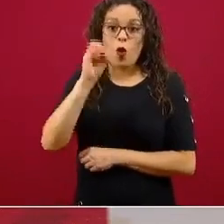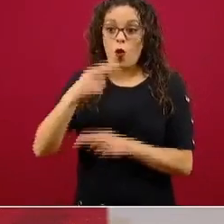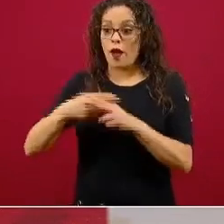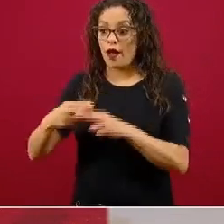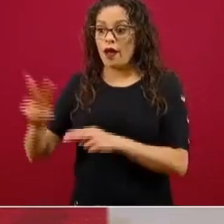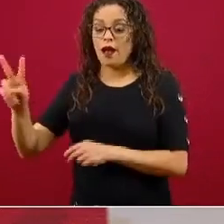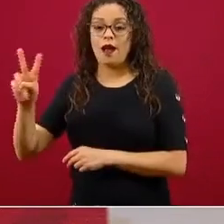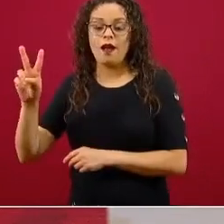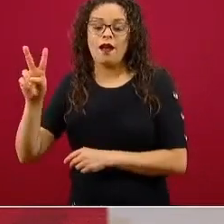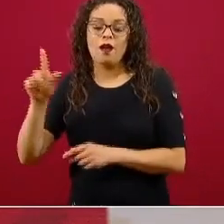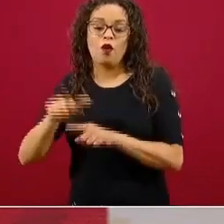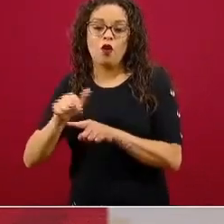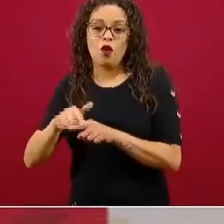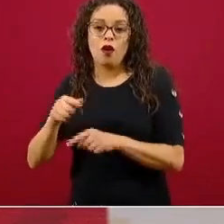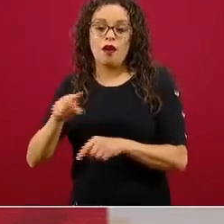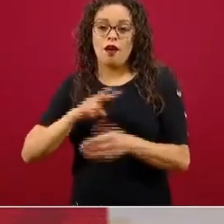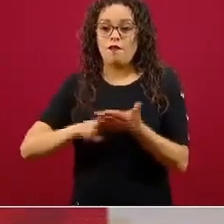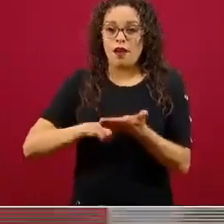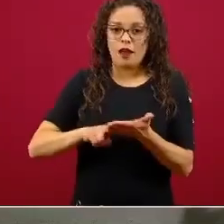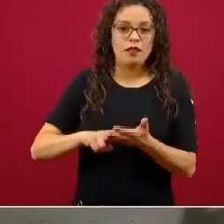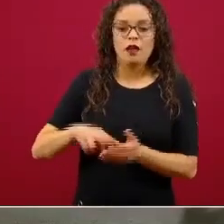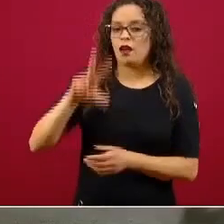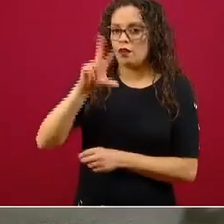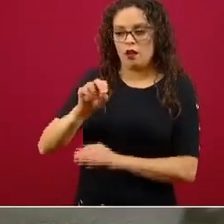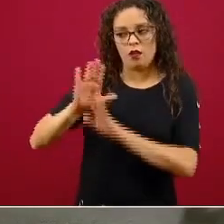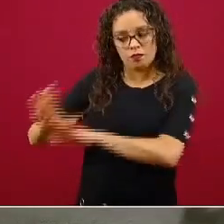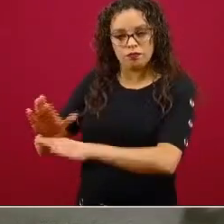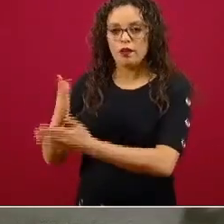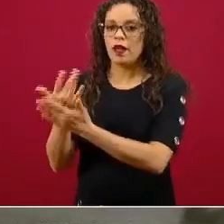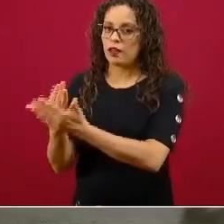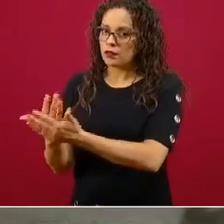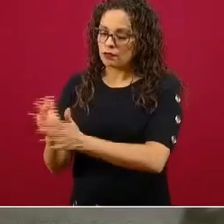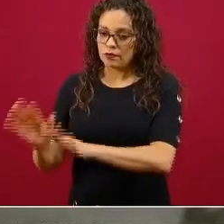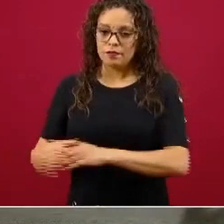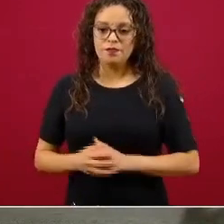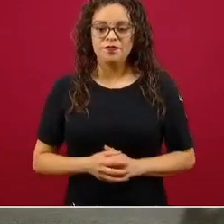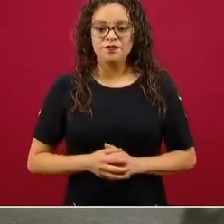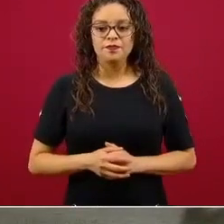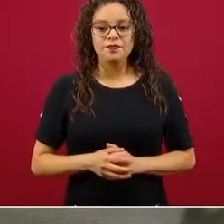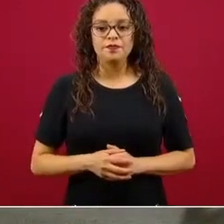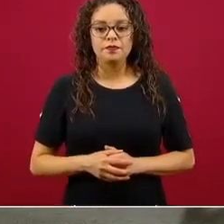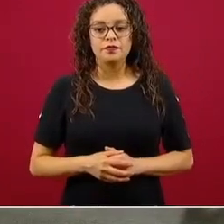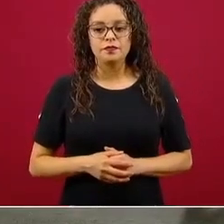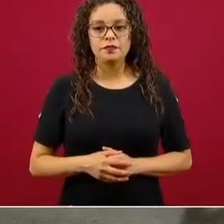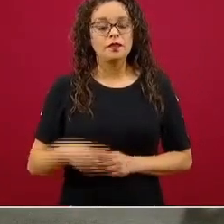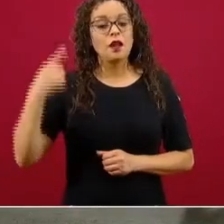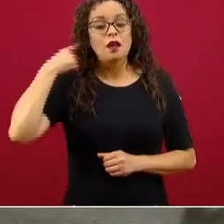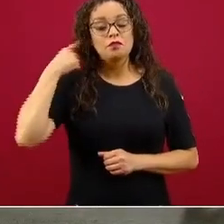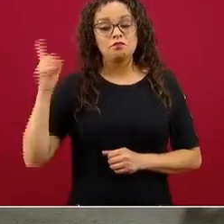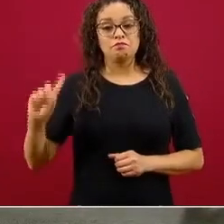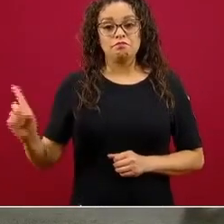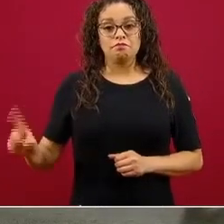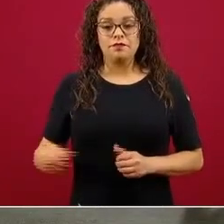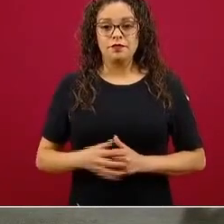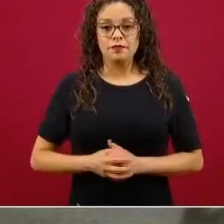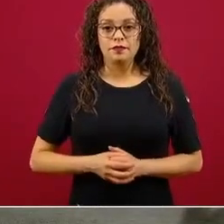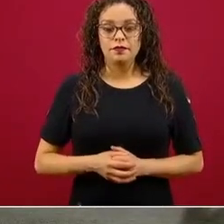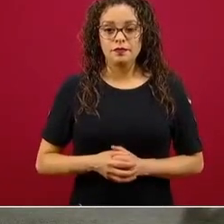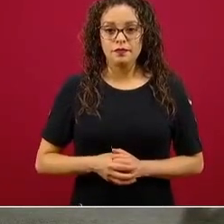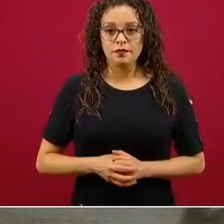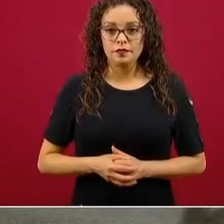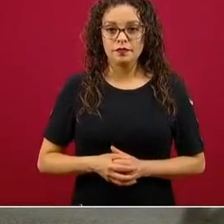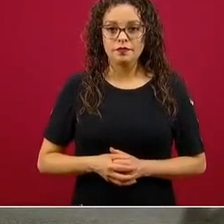naranja. ¿En la que ustedes nos pudieran explicar, junto con sus expertos, cómo se hace